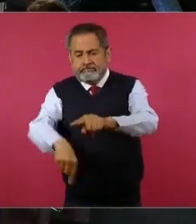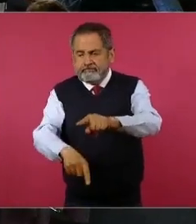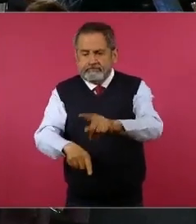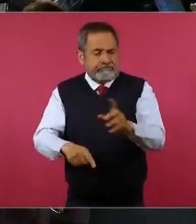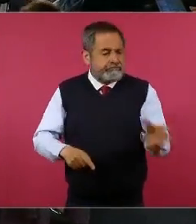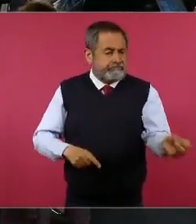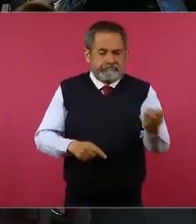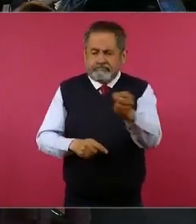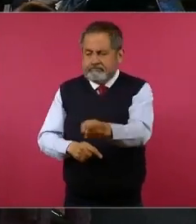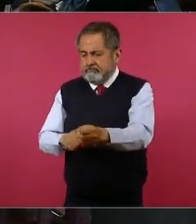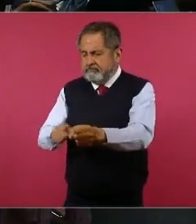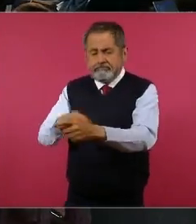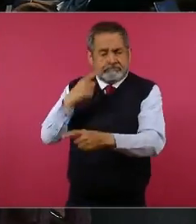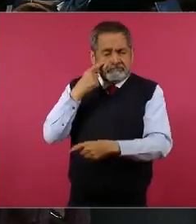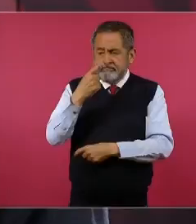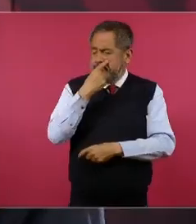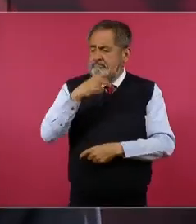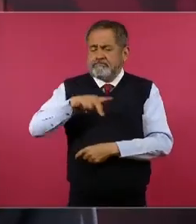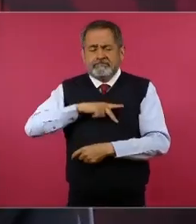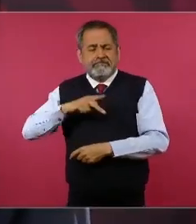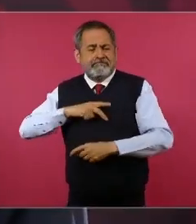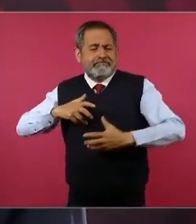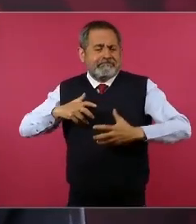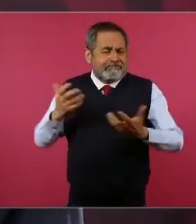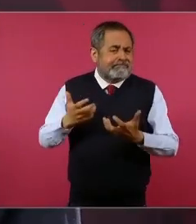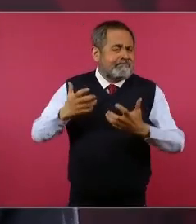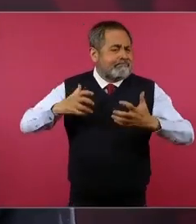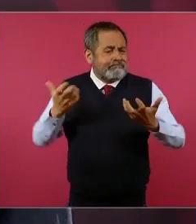presidentes a su antojo.